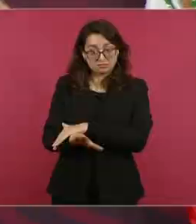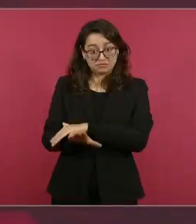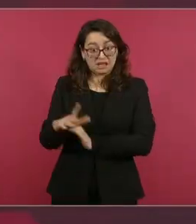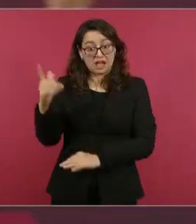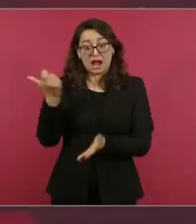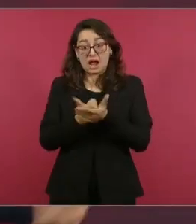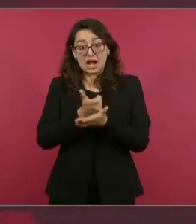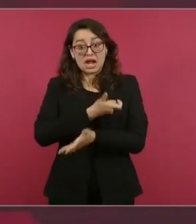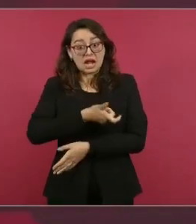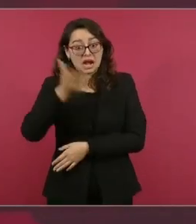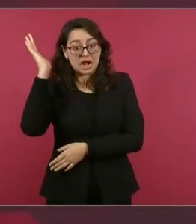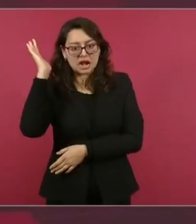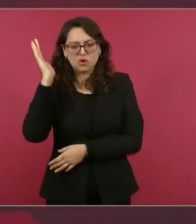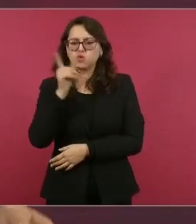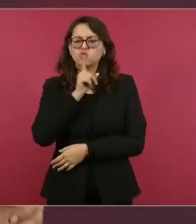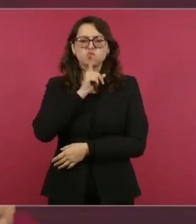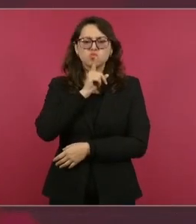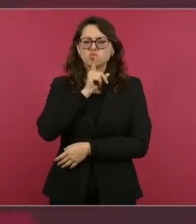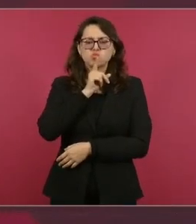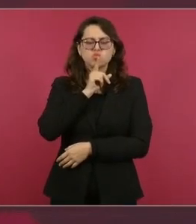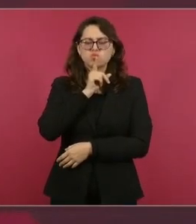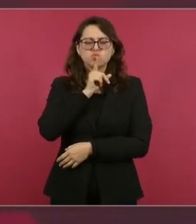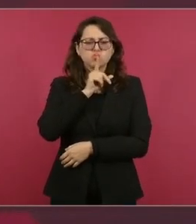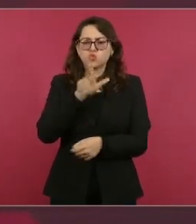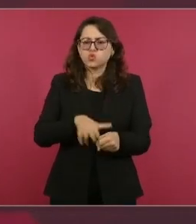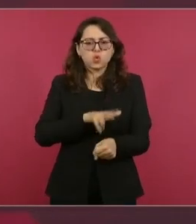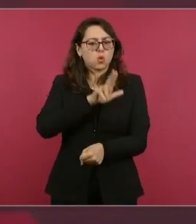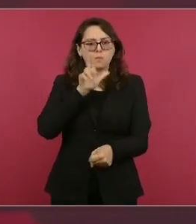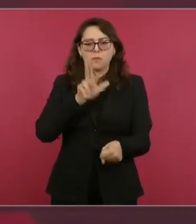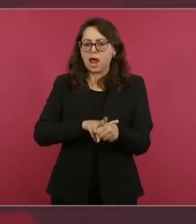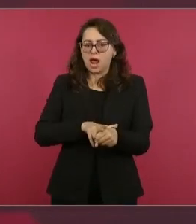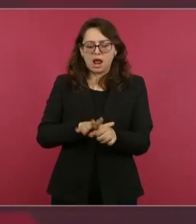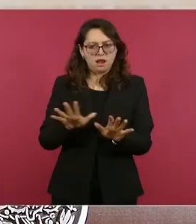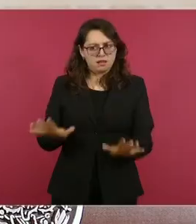no sea más que lo que cuesta